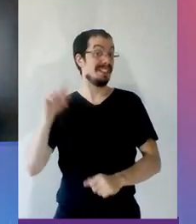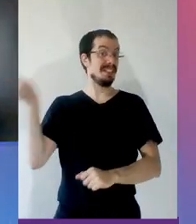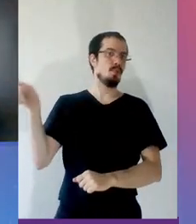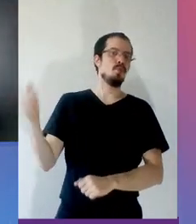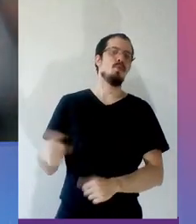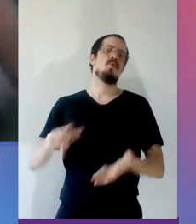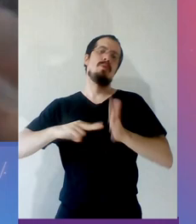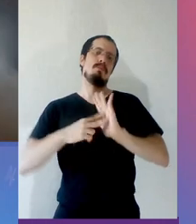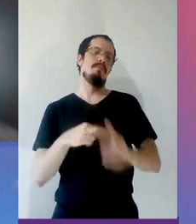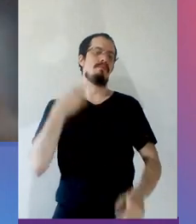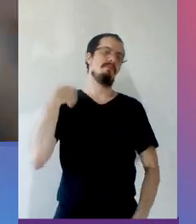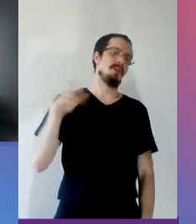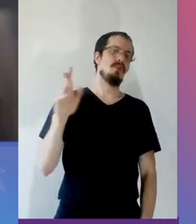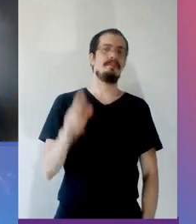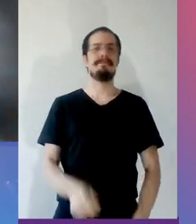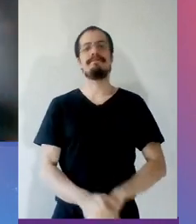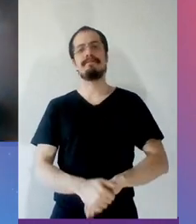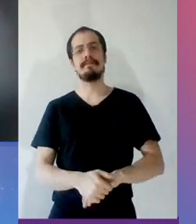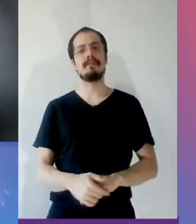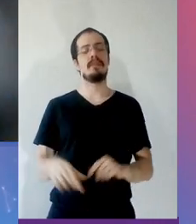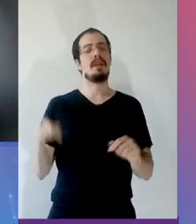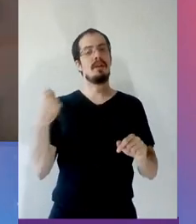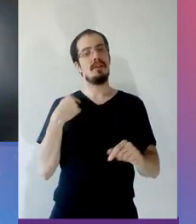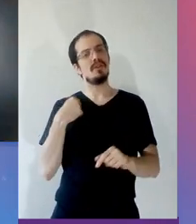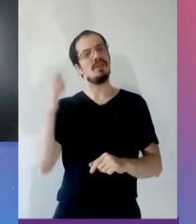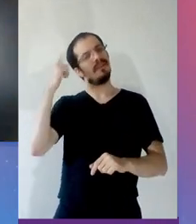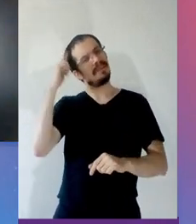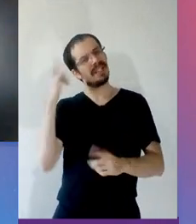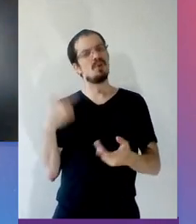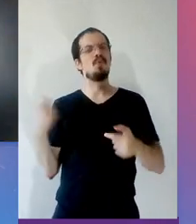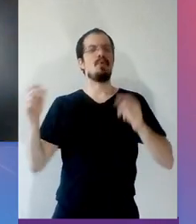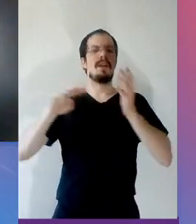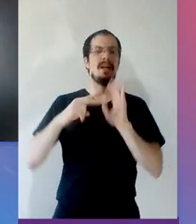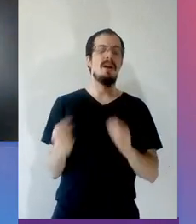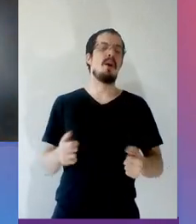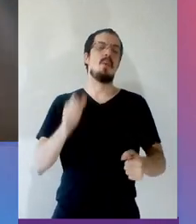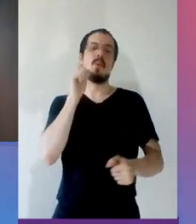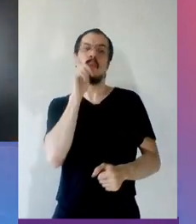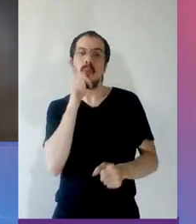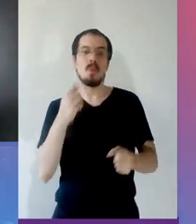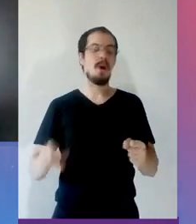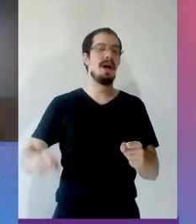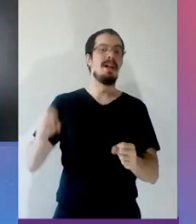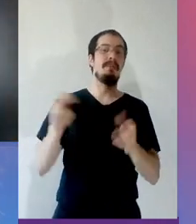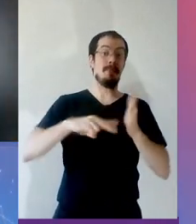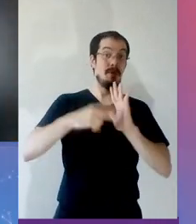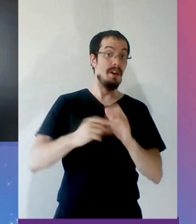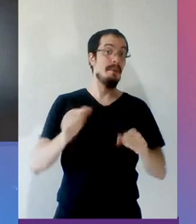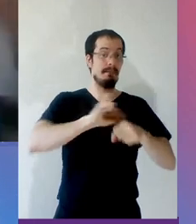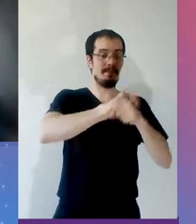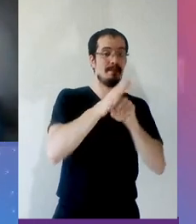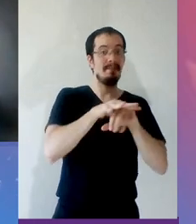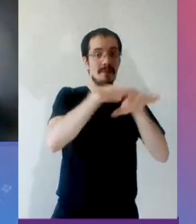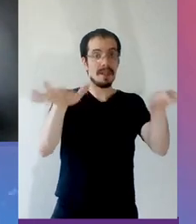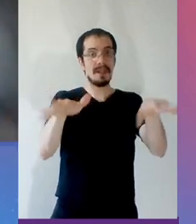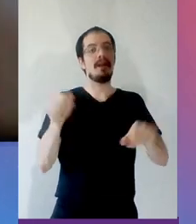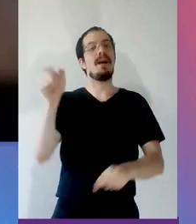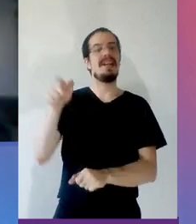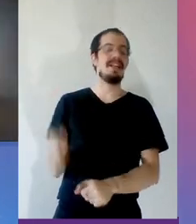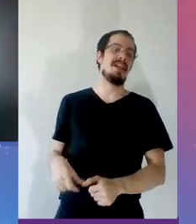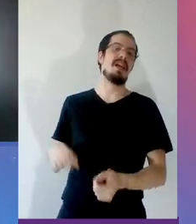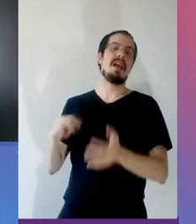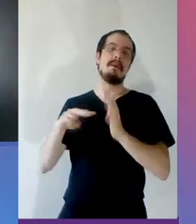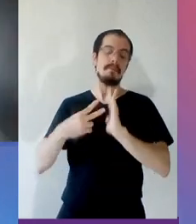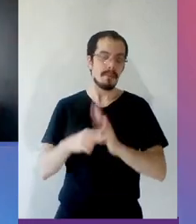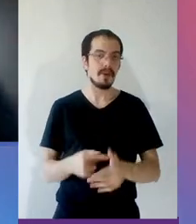fondo, básicamente yo dividiría los efectos de la pandemia, por un lado, en efectos directos, así concretos, como si yo retraso el